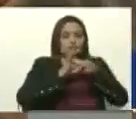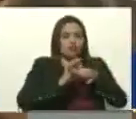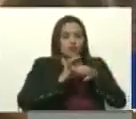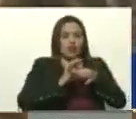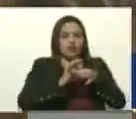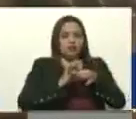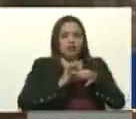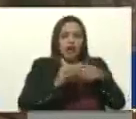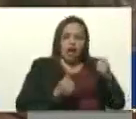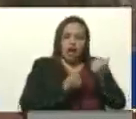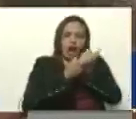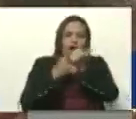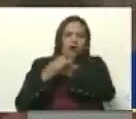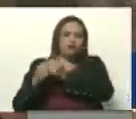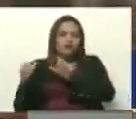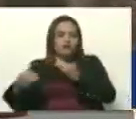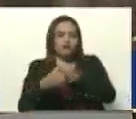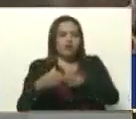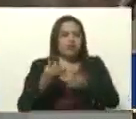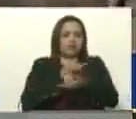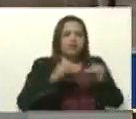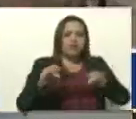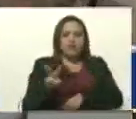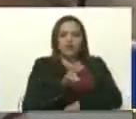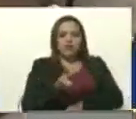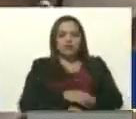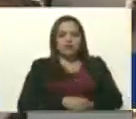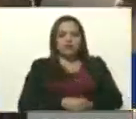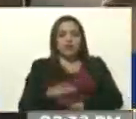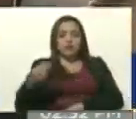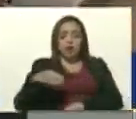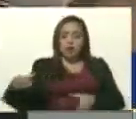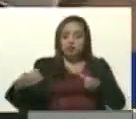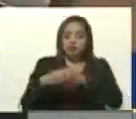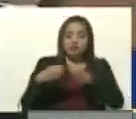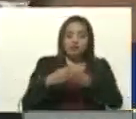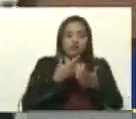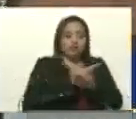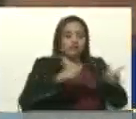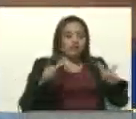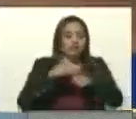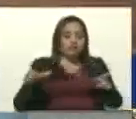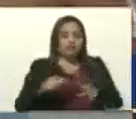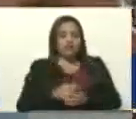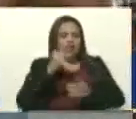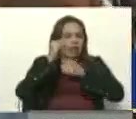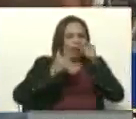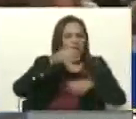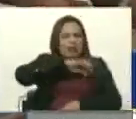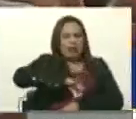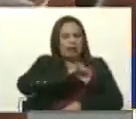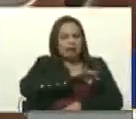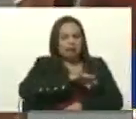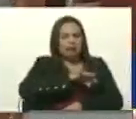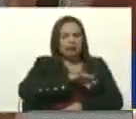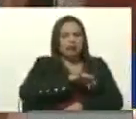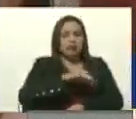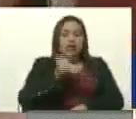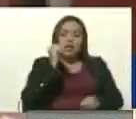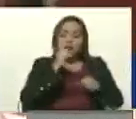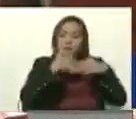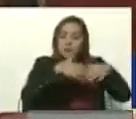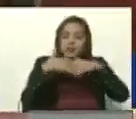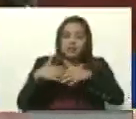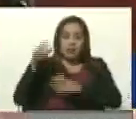Sindical Independiente de Venezuela, Confederación de Sindicatos Autónomos, cámaras, asociaciones de empresarios del